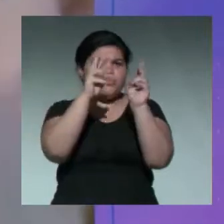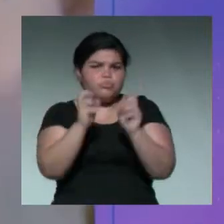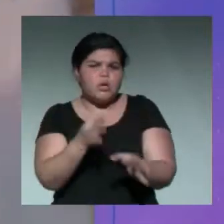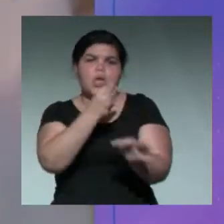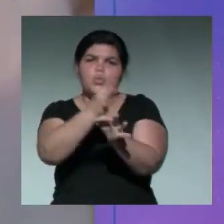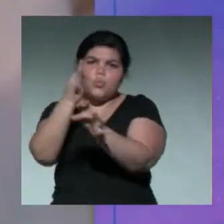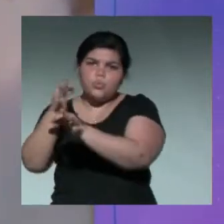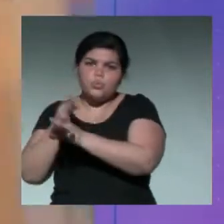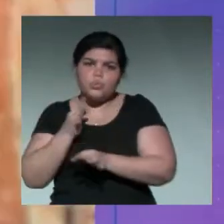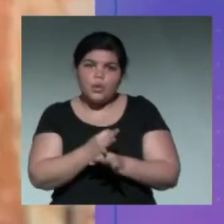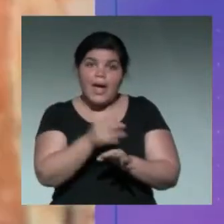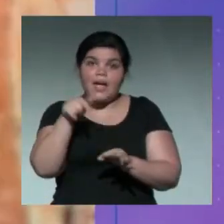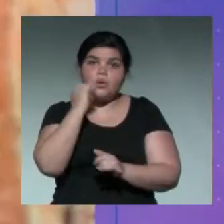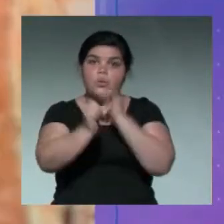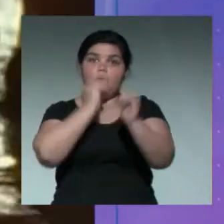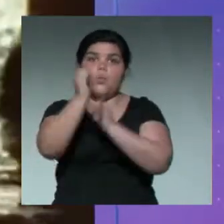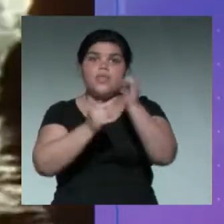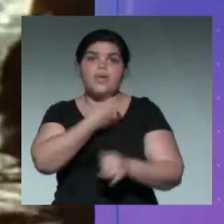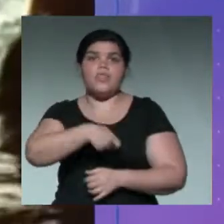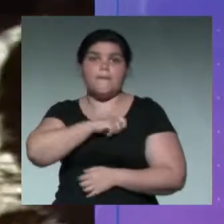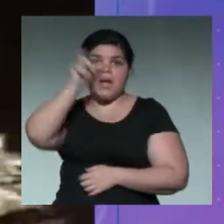del genio, del prodigio hispano.